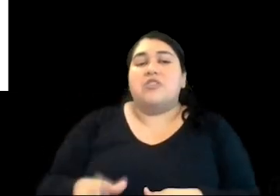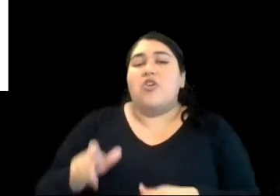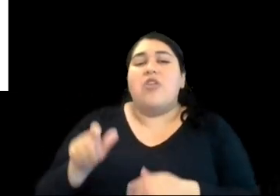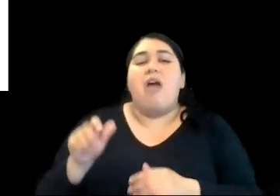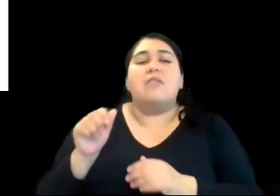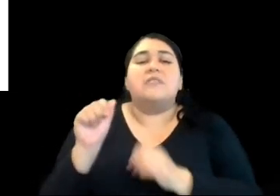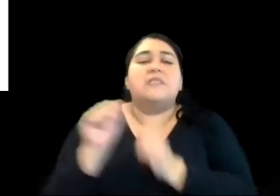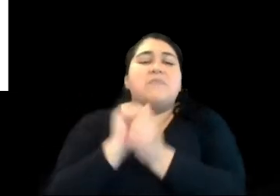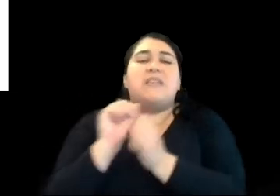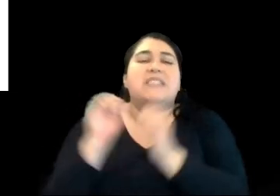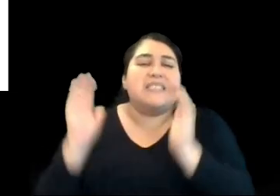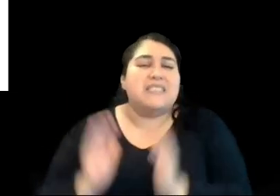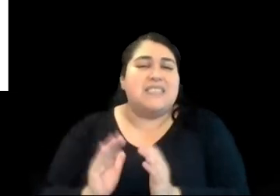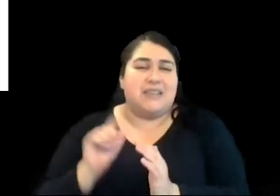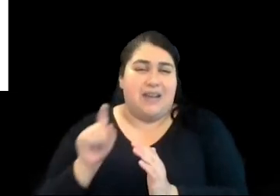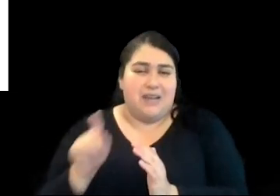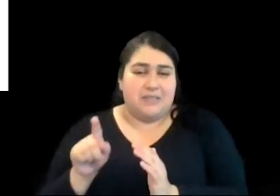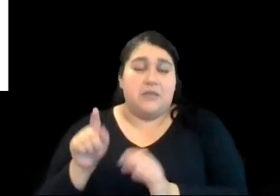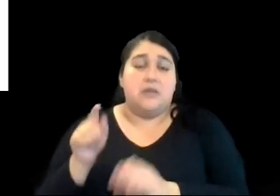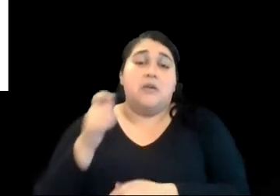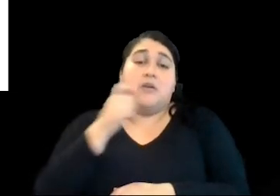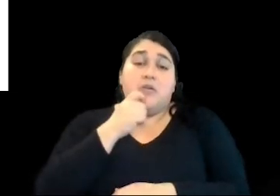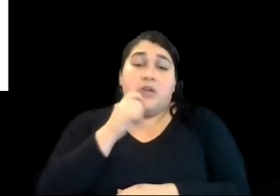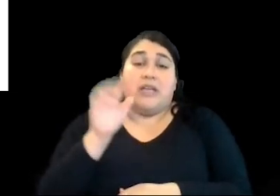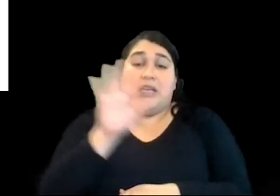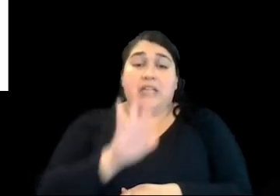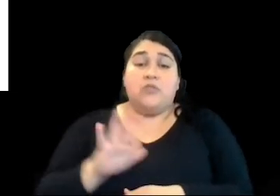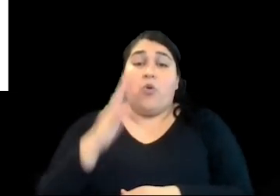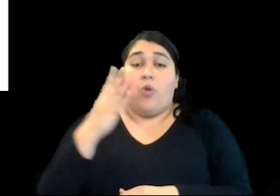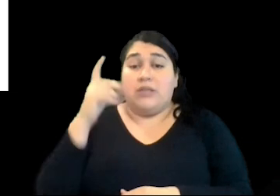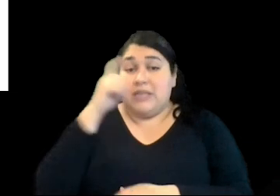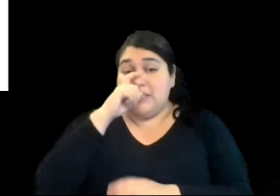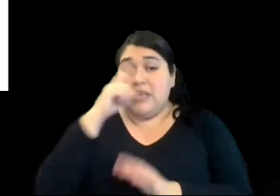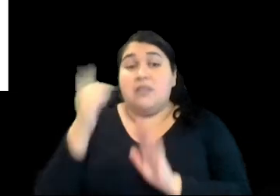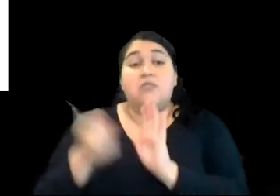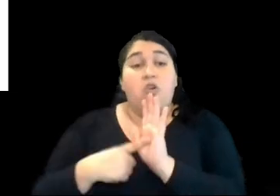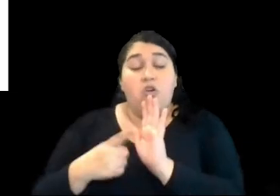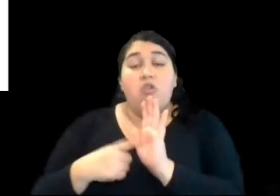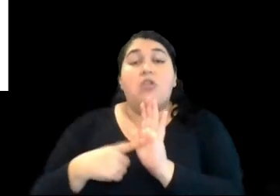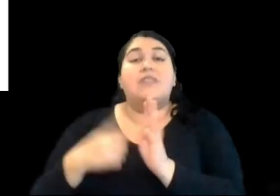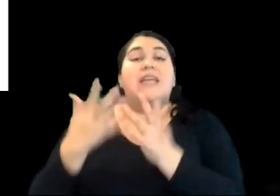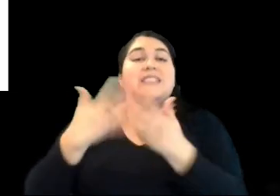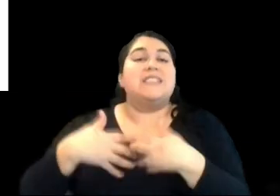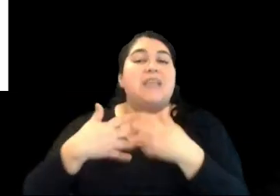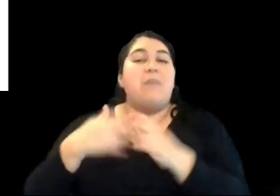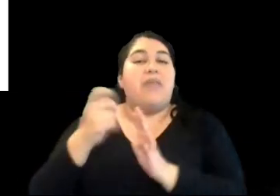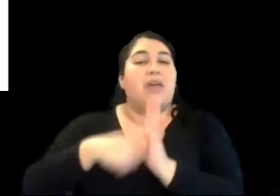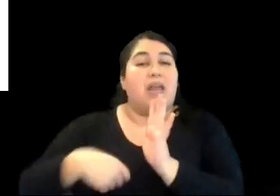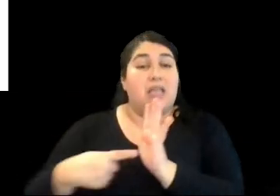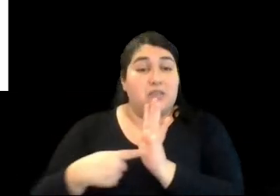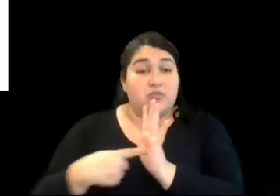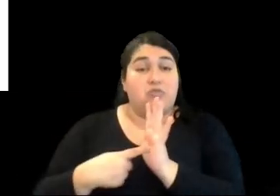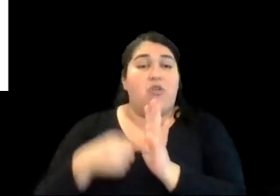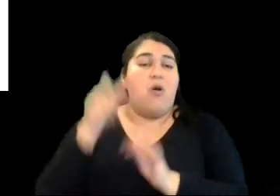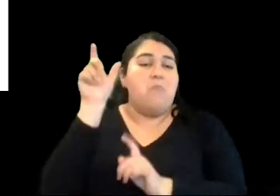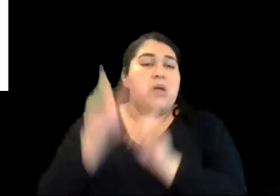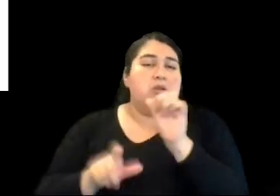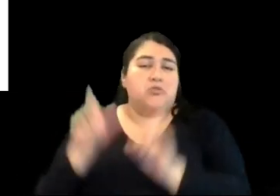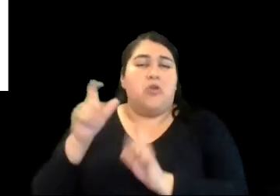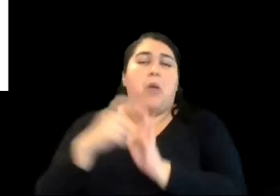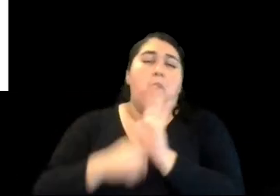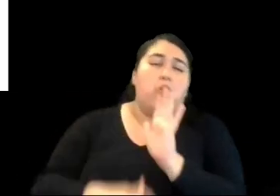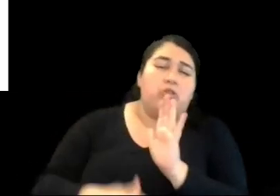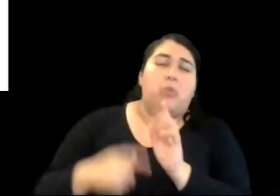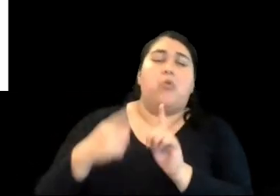contribuyentes que están caracterizados con el código 547 en el sistema registral que son los pequeños contribuyentes,